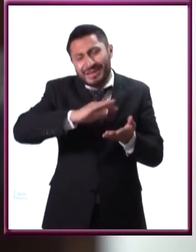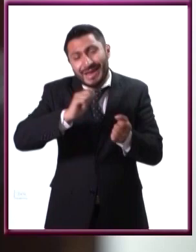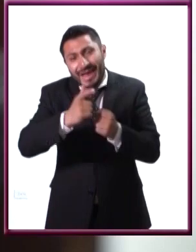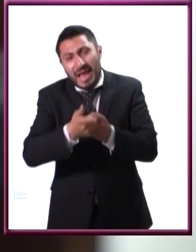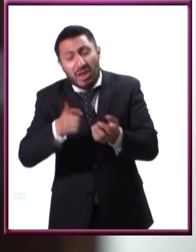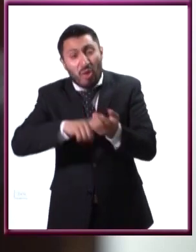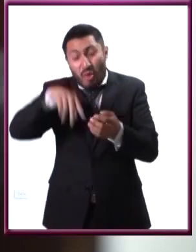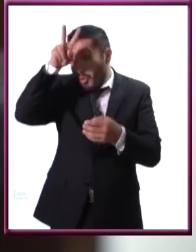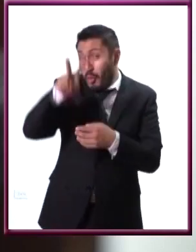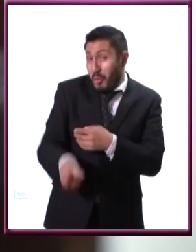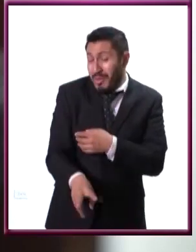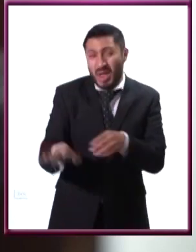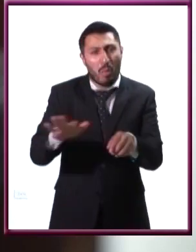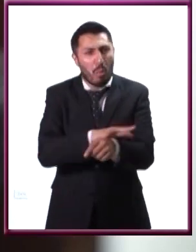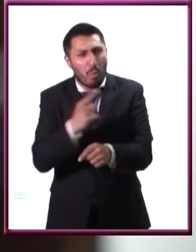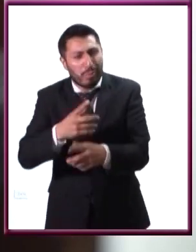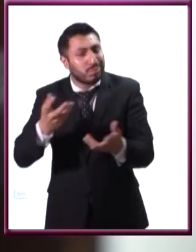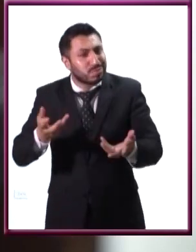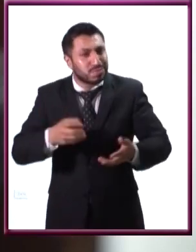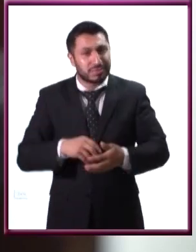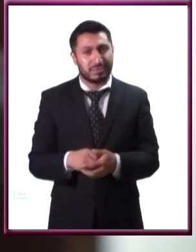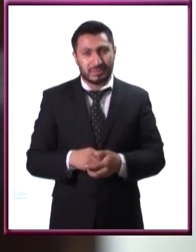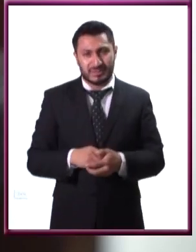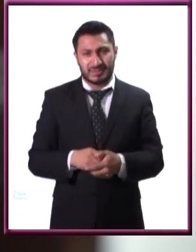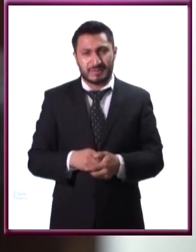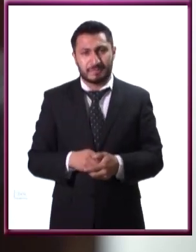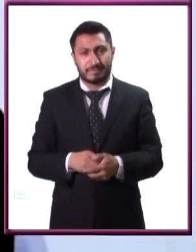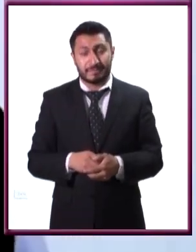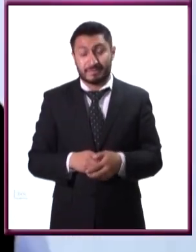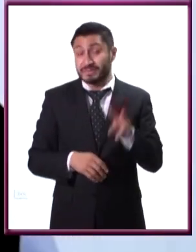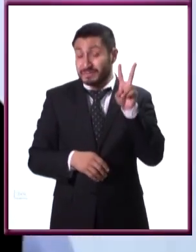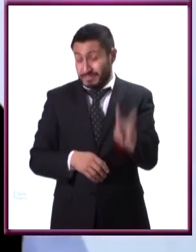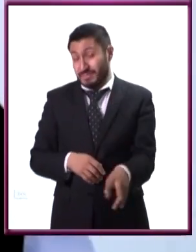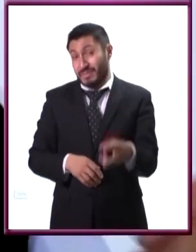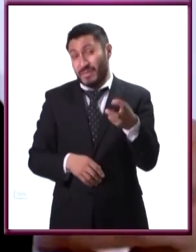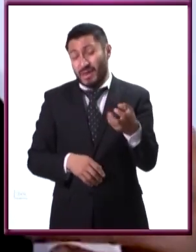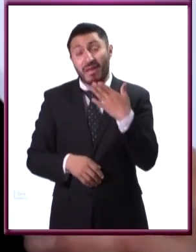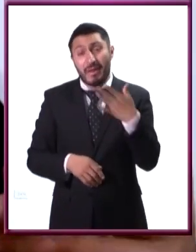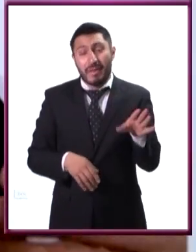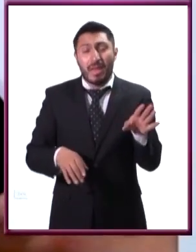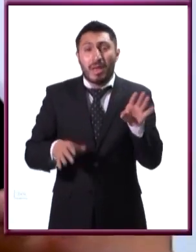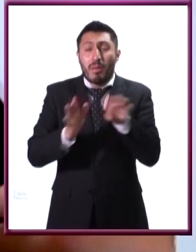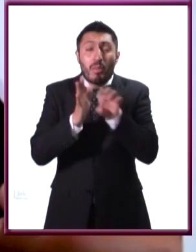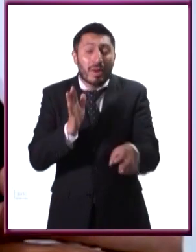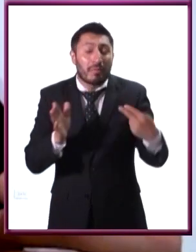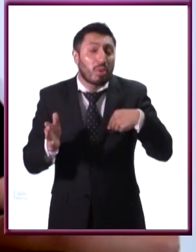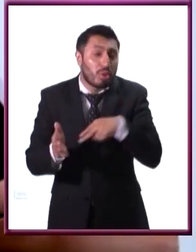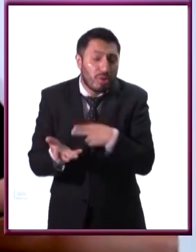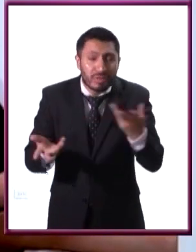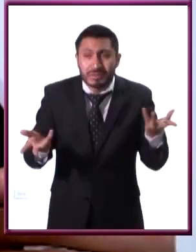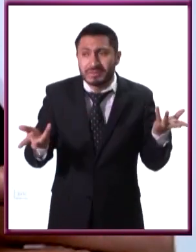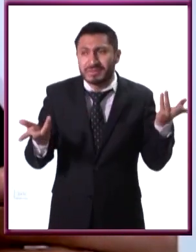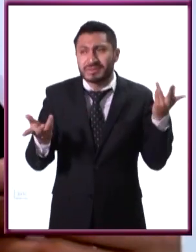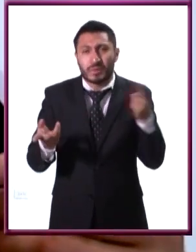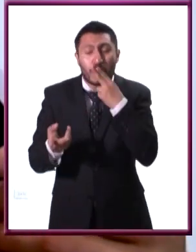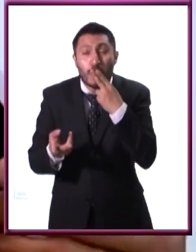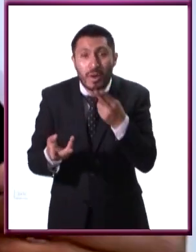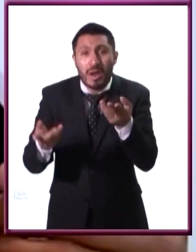ser un recuerdo muy real. ¿Por qué pasa esto? Es correcto. Lo que pasa es que cuando nosotros